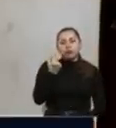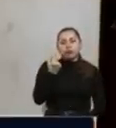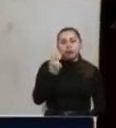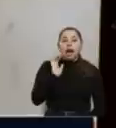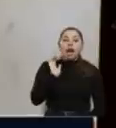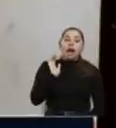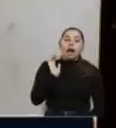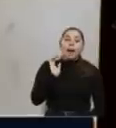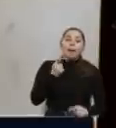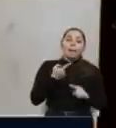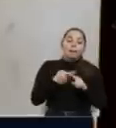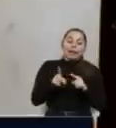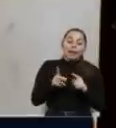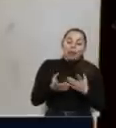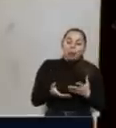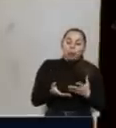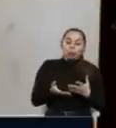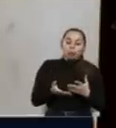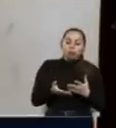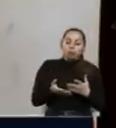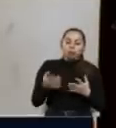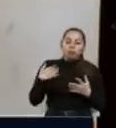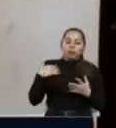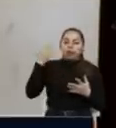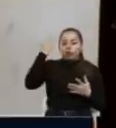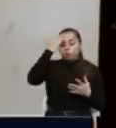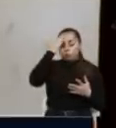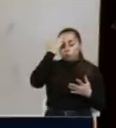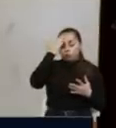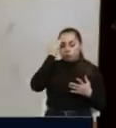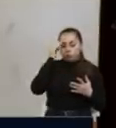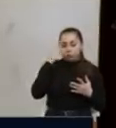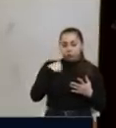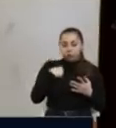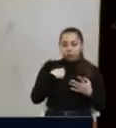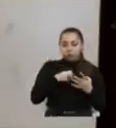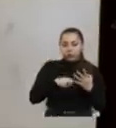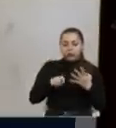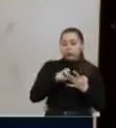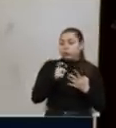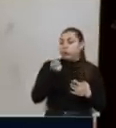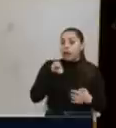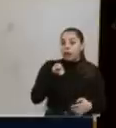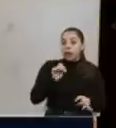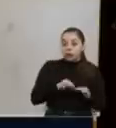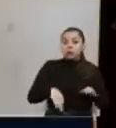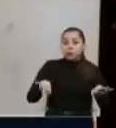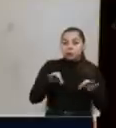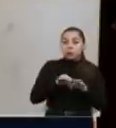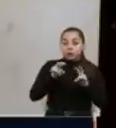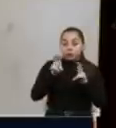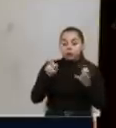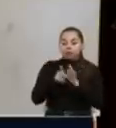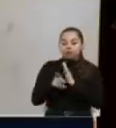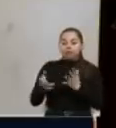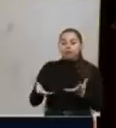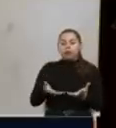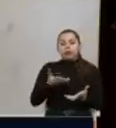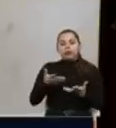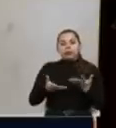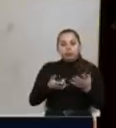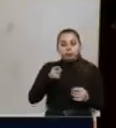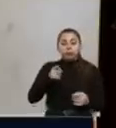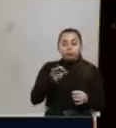a niveles que no resultan ser muy sensibles, son importantes. Que se